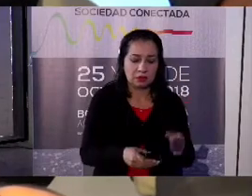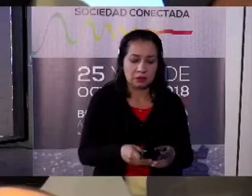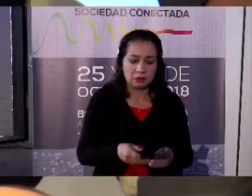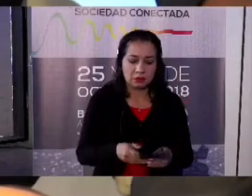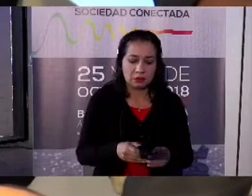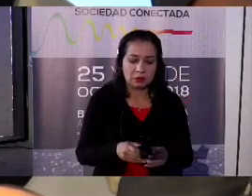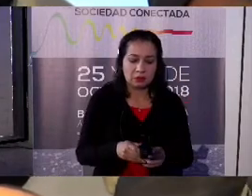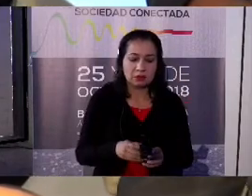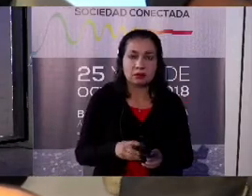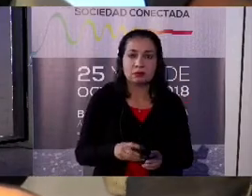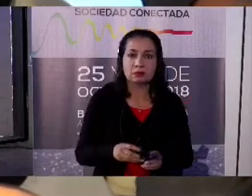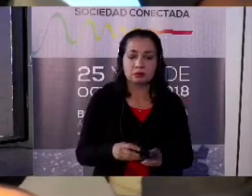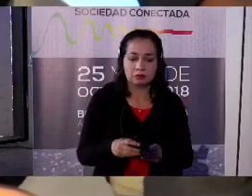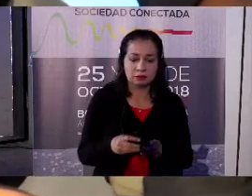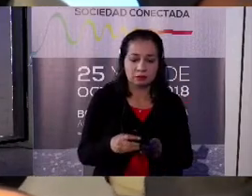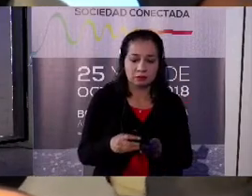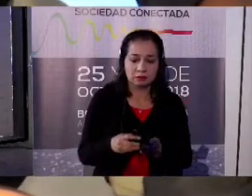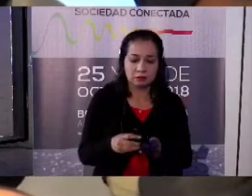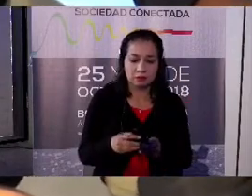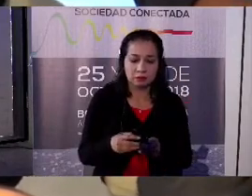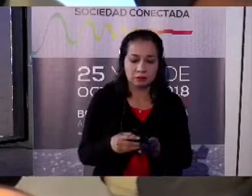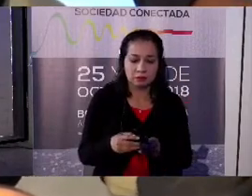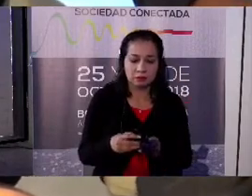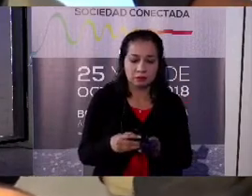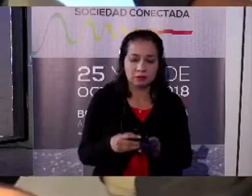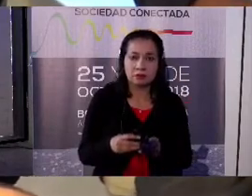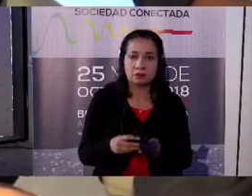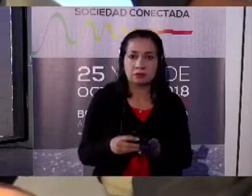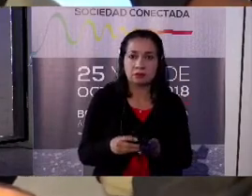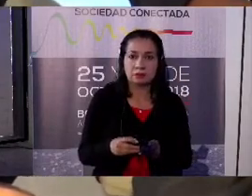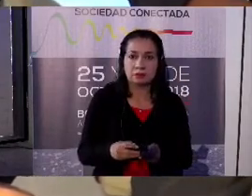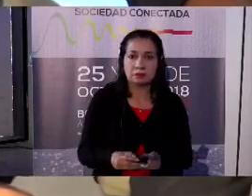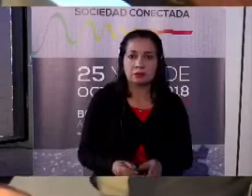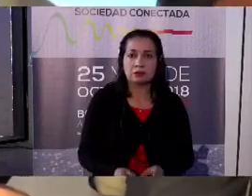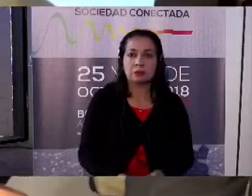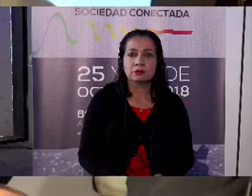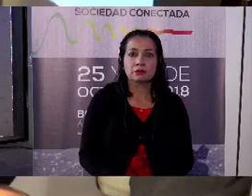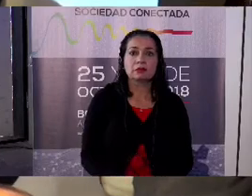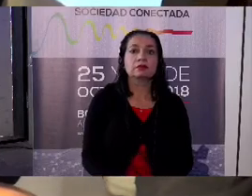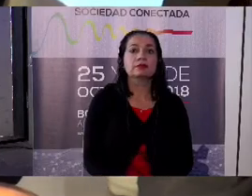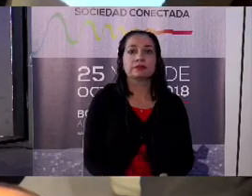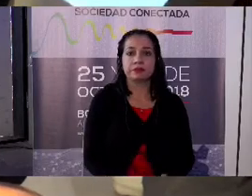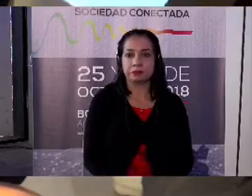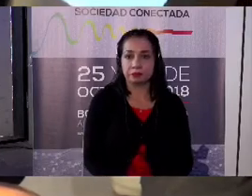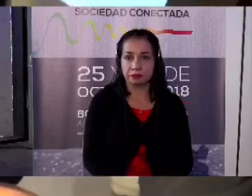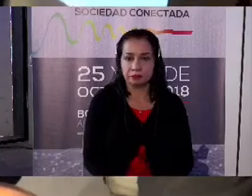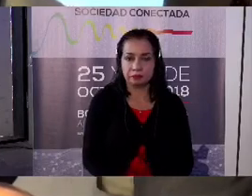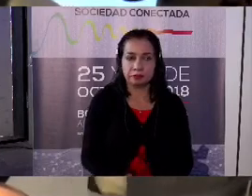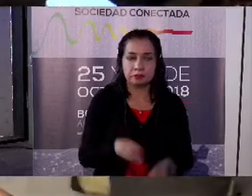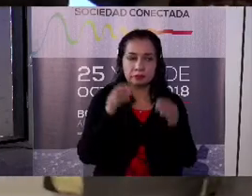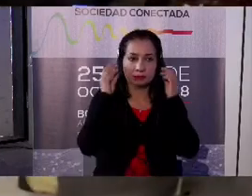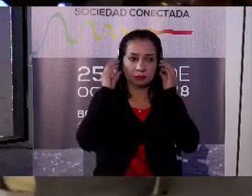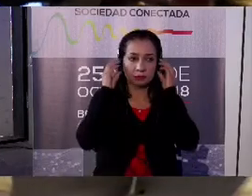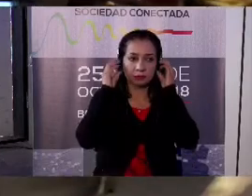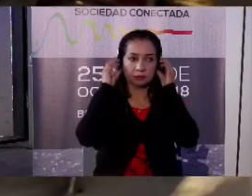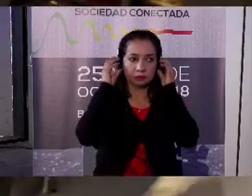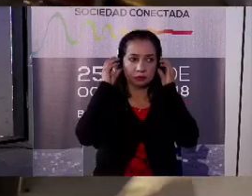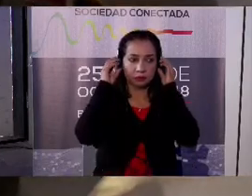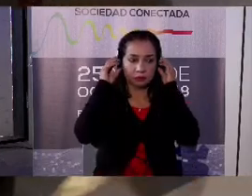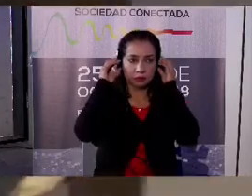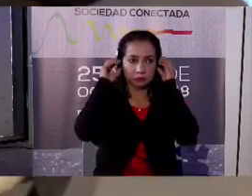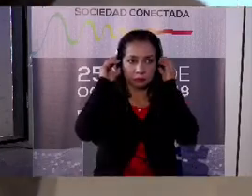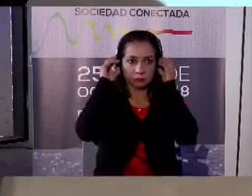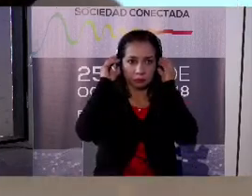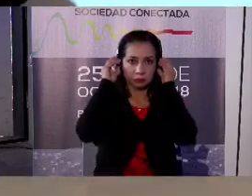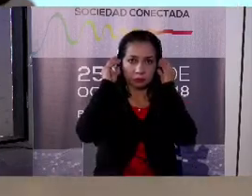inglés es lamentable pero sin duda mi español no es suficientemente bueno les puedo garantizar que ser mejor para ustedes y